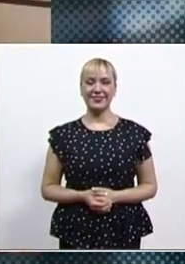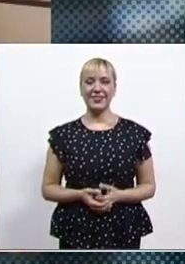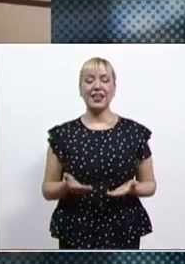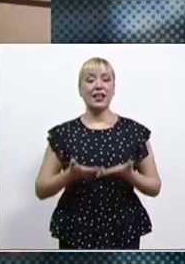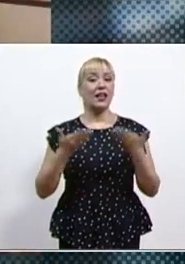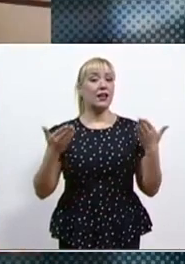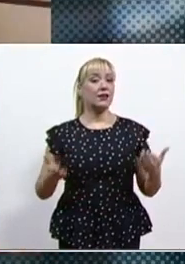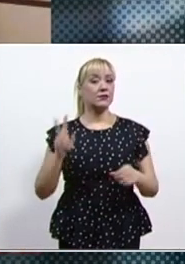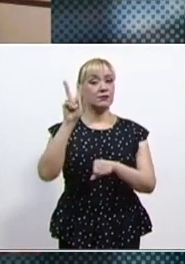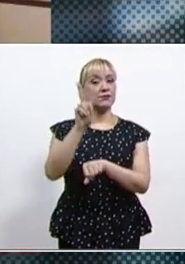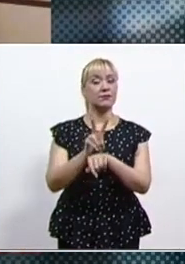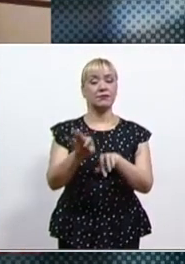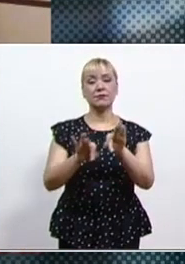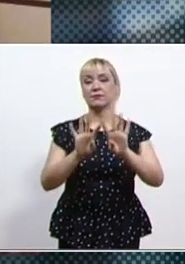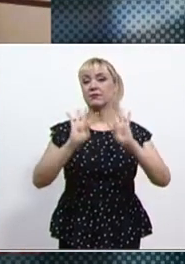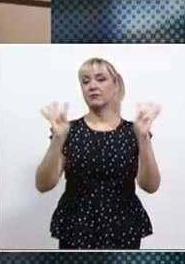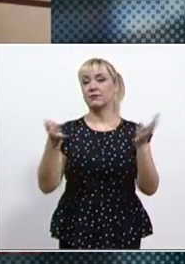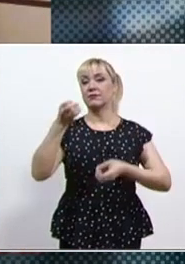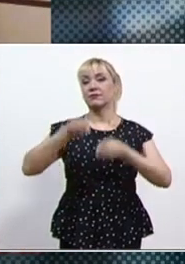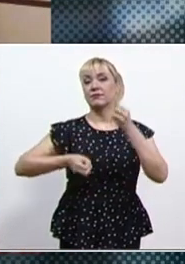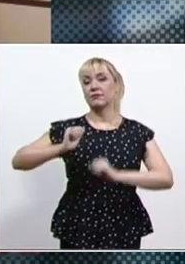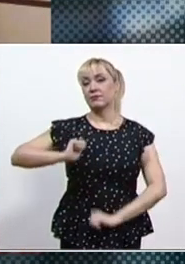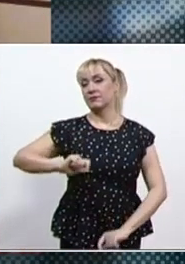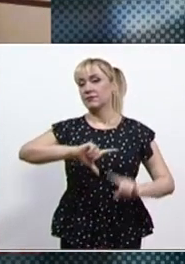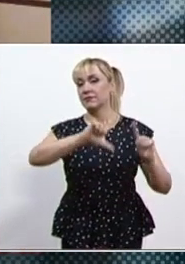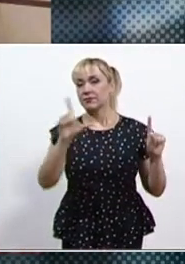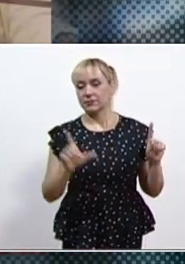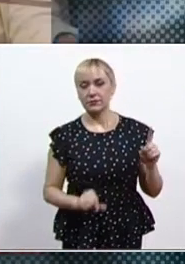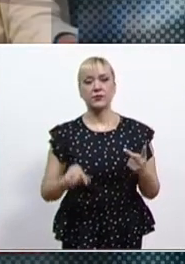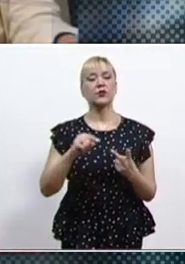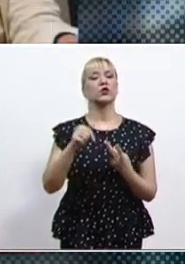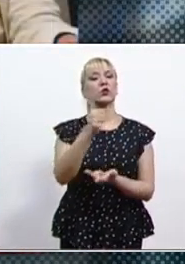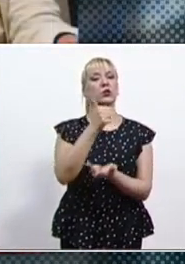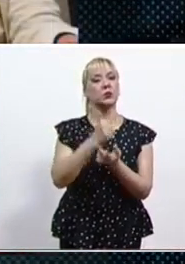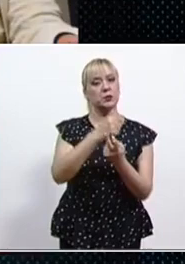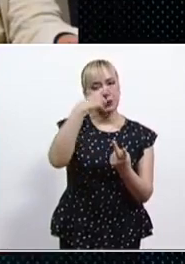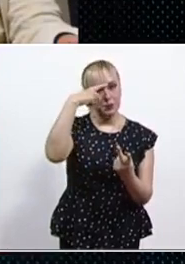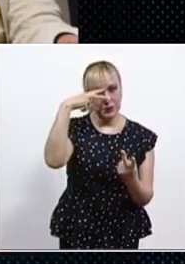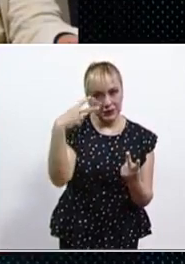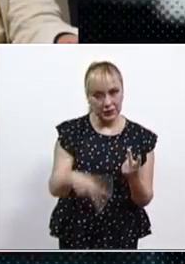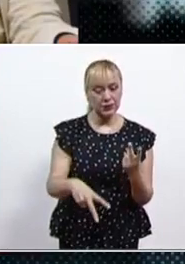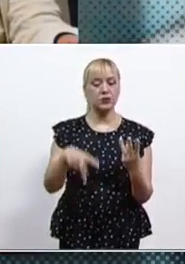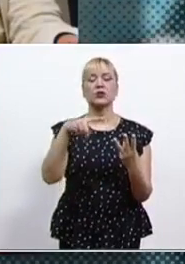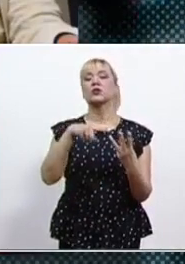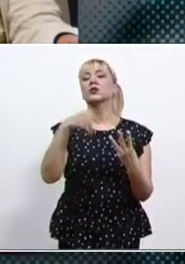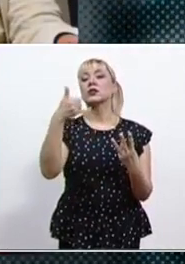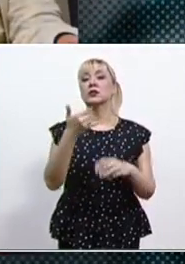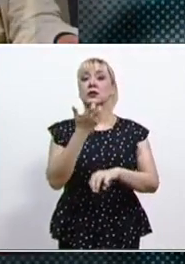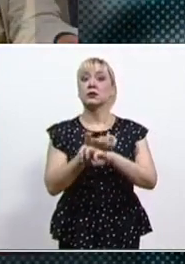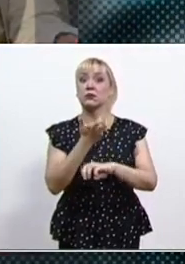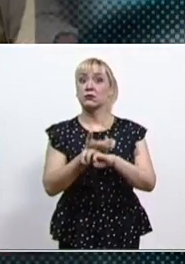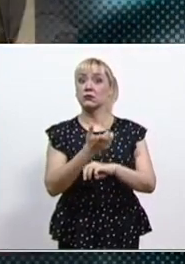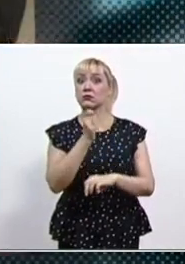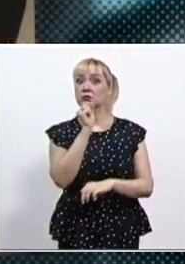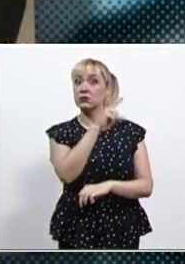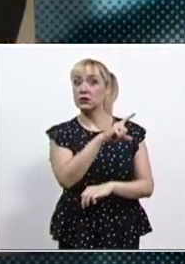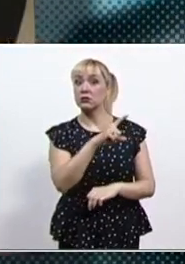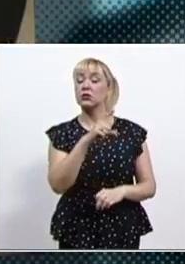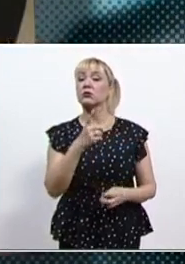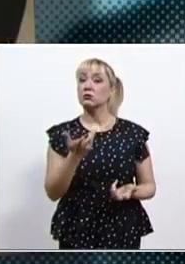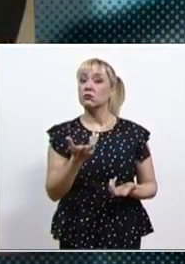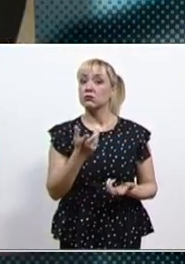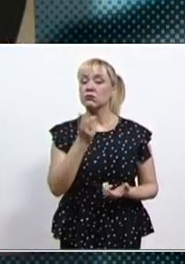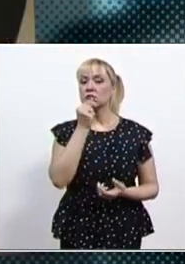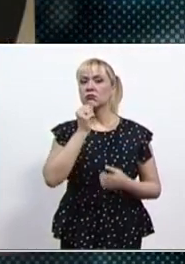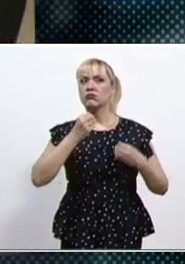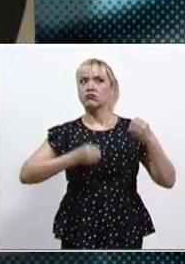El Consejo de la Judicatura Federal, el Poder Judicial de la Ciudad de México y el Departamento de Justicia de Estados Unidos llevan a cabo sesiones